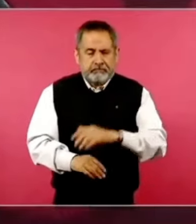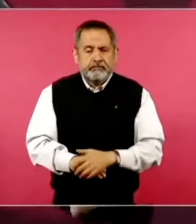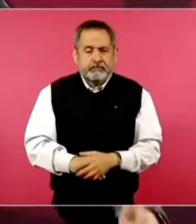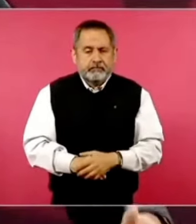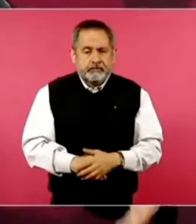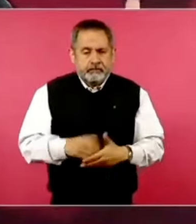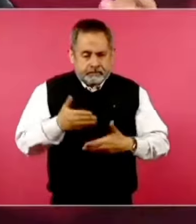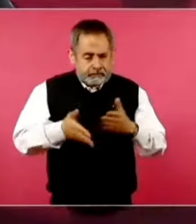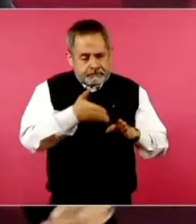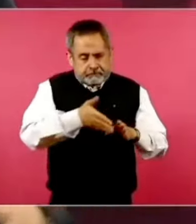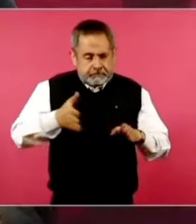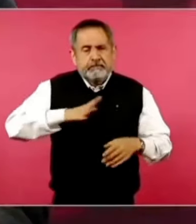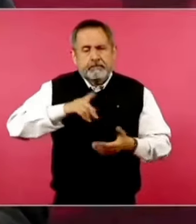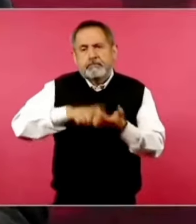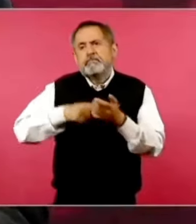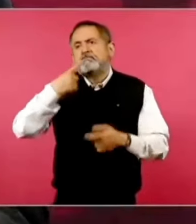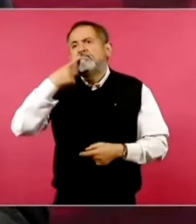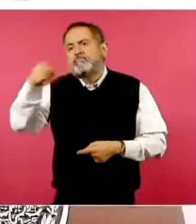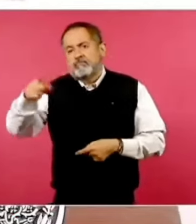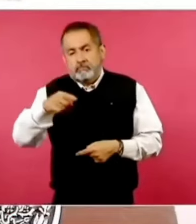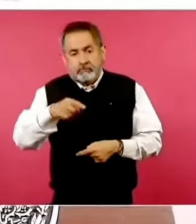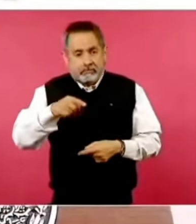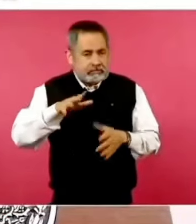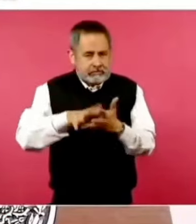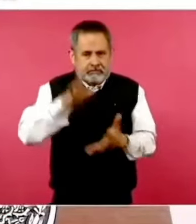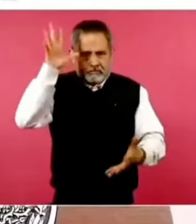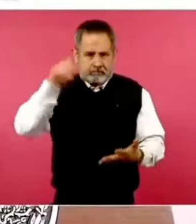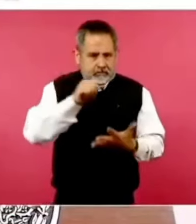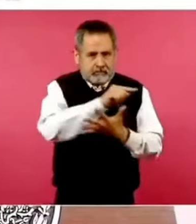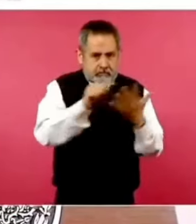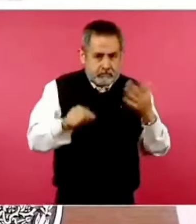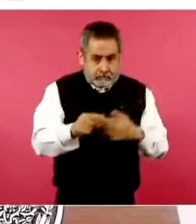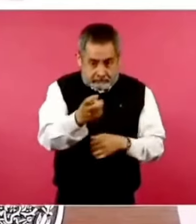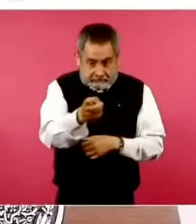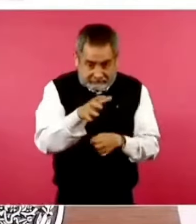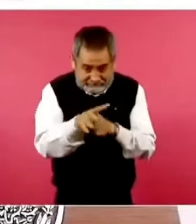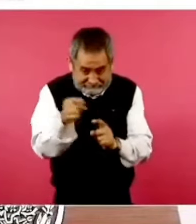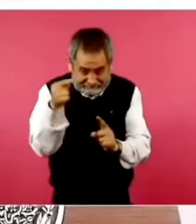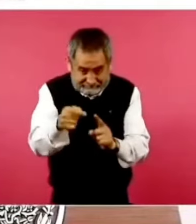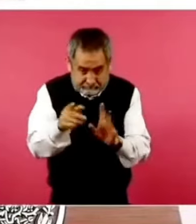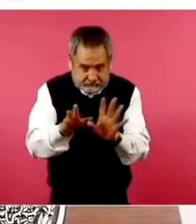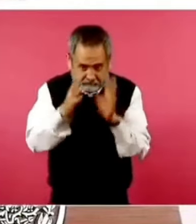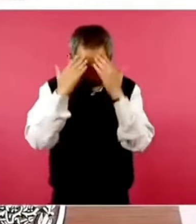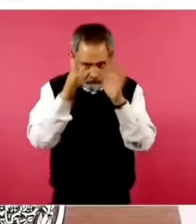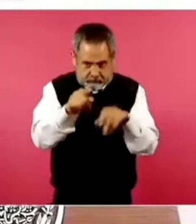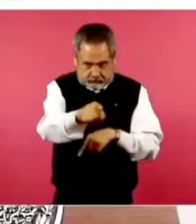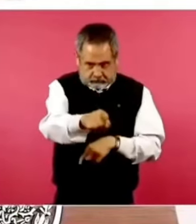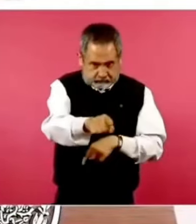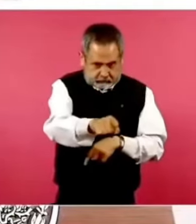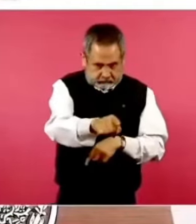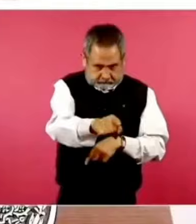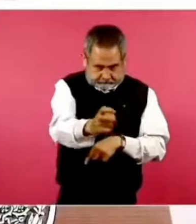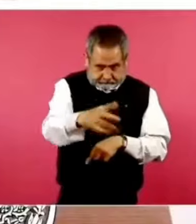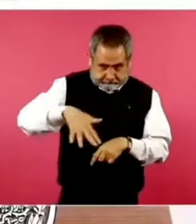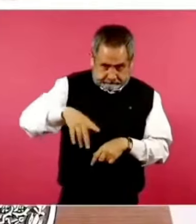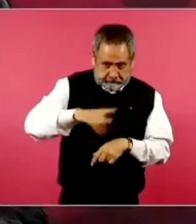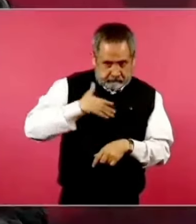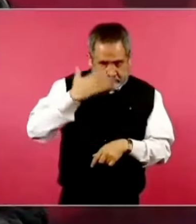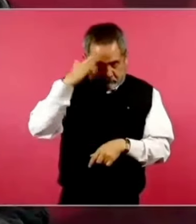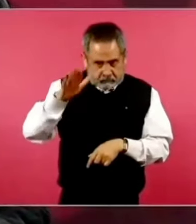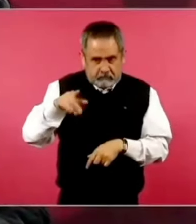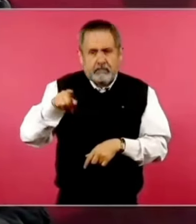hay denuncias en casi todos los casos No sé exactamente no de estas empresas Pero